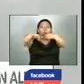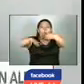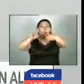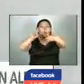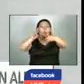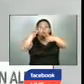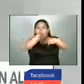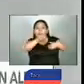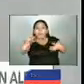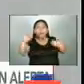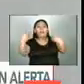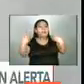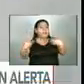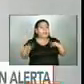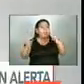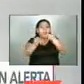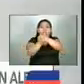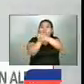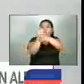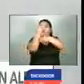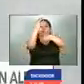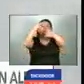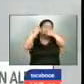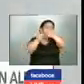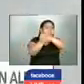cumple una semana de actividad intensa.